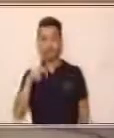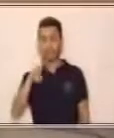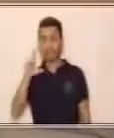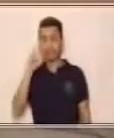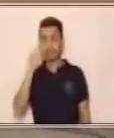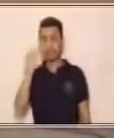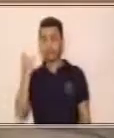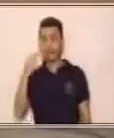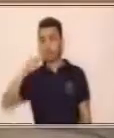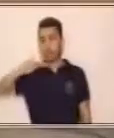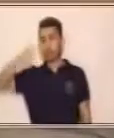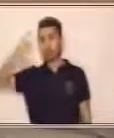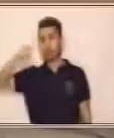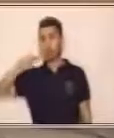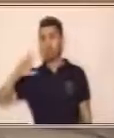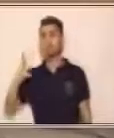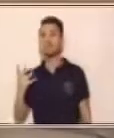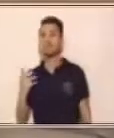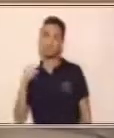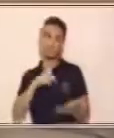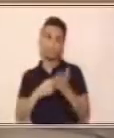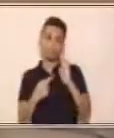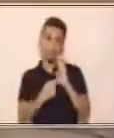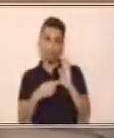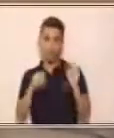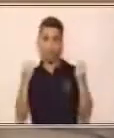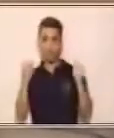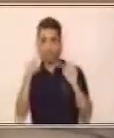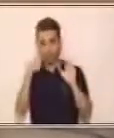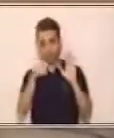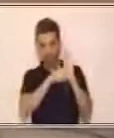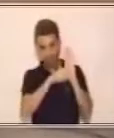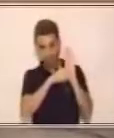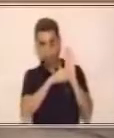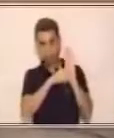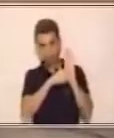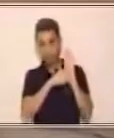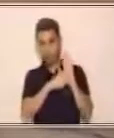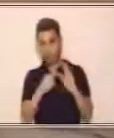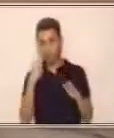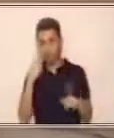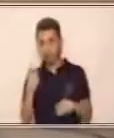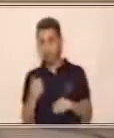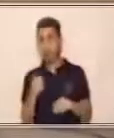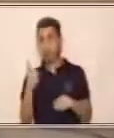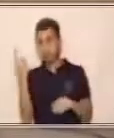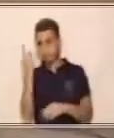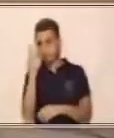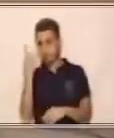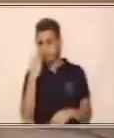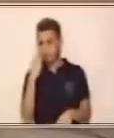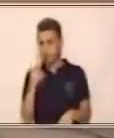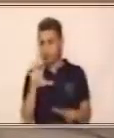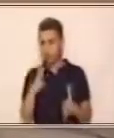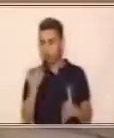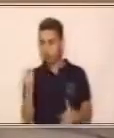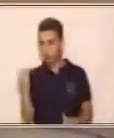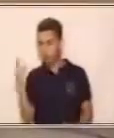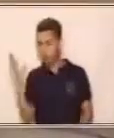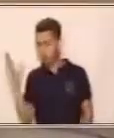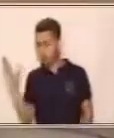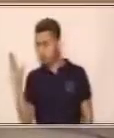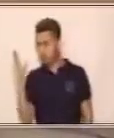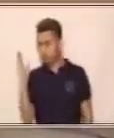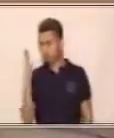ellos? Así que vamos a tratar de resolver entonces la diferencia, que es bien importante, que es lo que